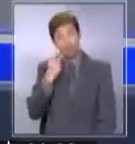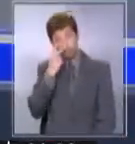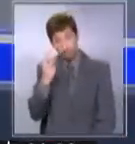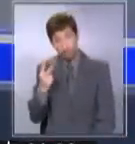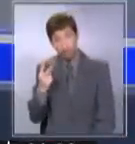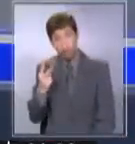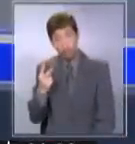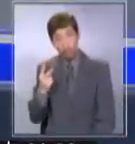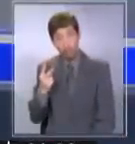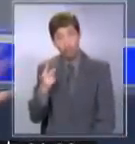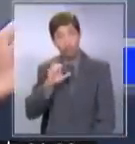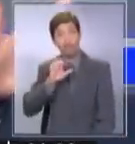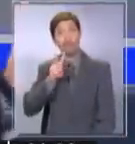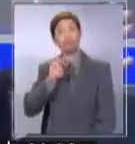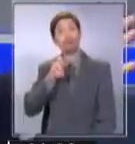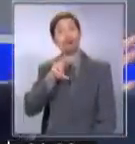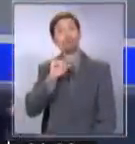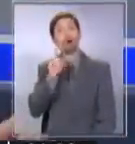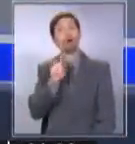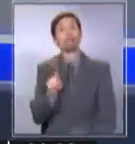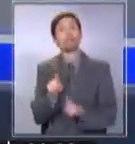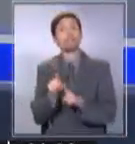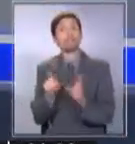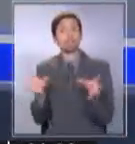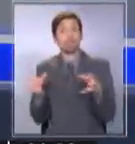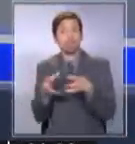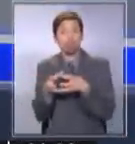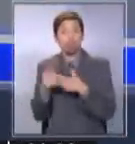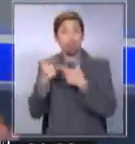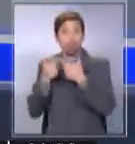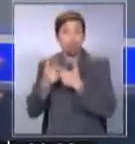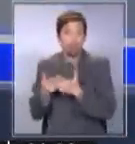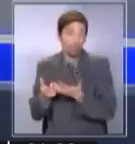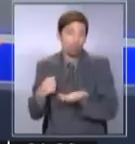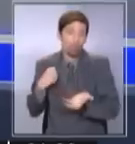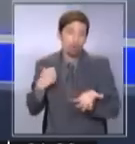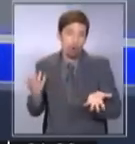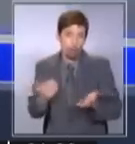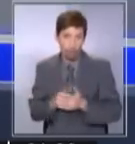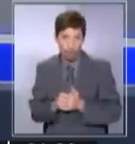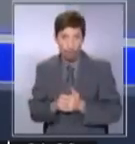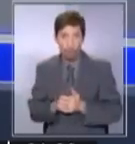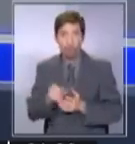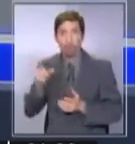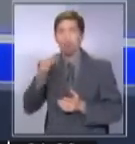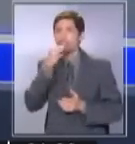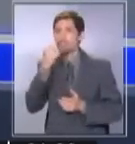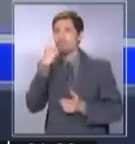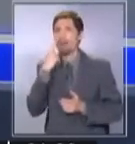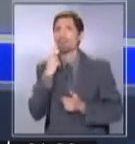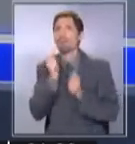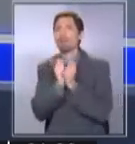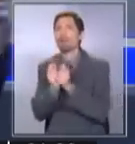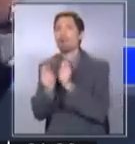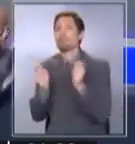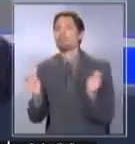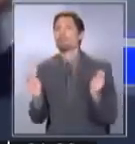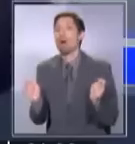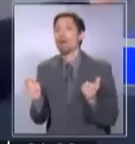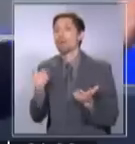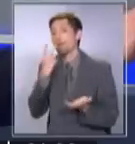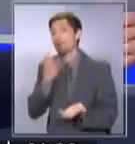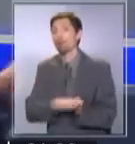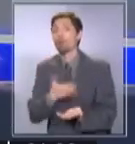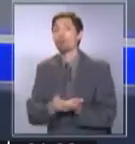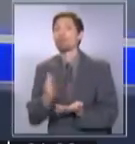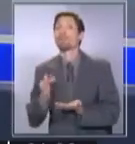es obviamente Pueden decir no esto se trata de una campaña testimonial quizás para medir bien Cuál es la popularidad de evopoli pensando quizás en